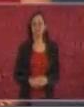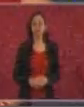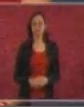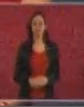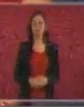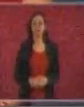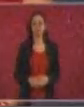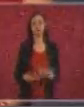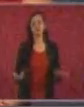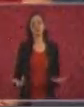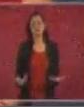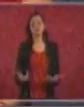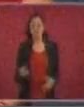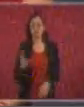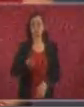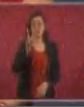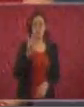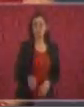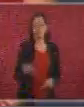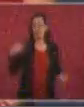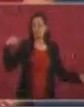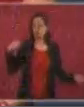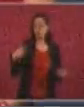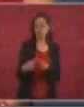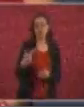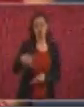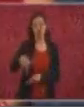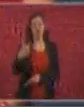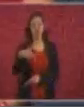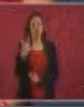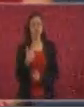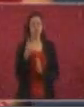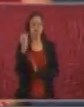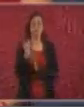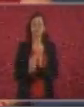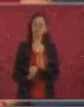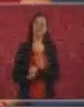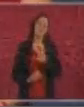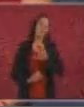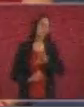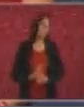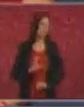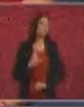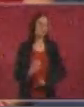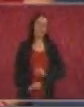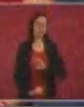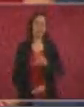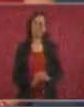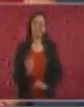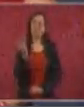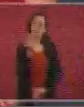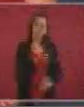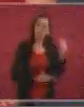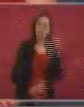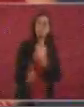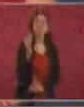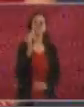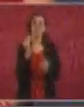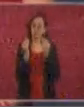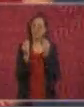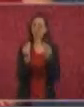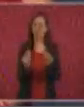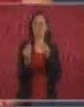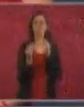es tan tan claro para medir y poder seguir actuando